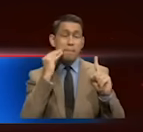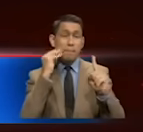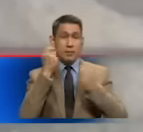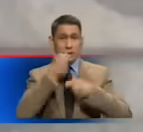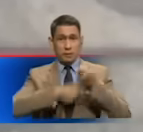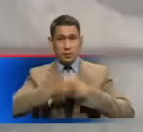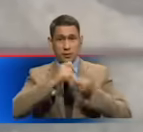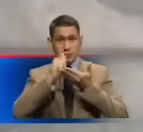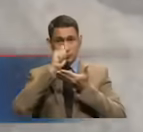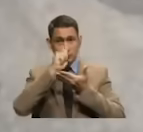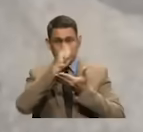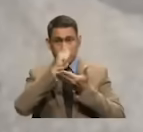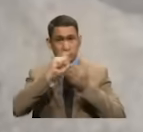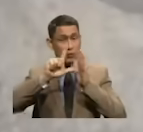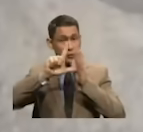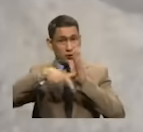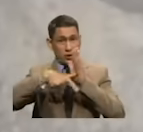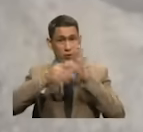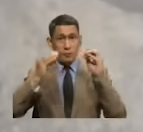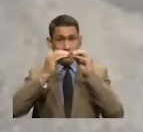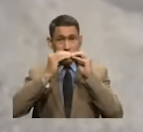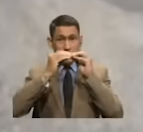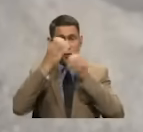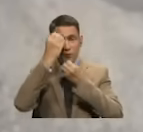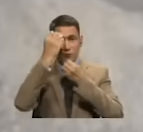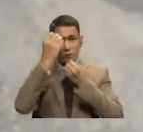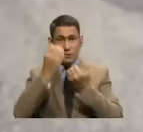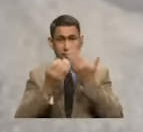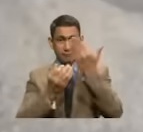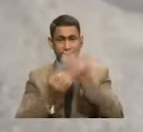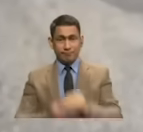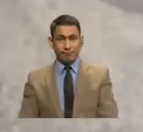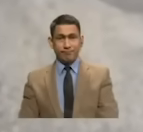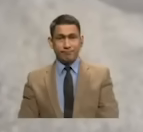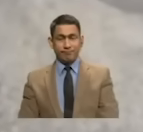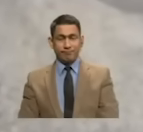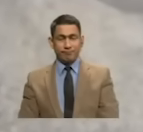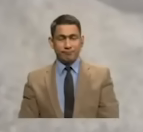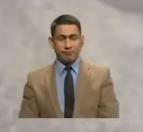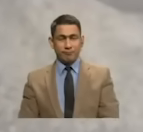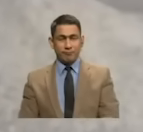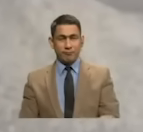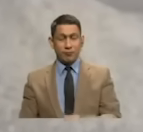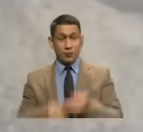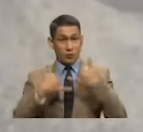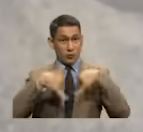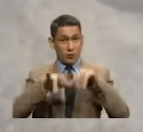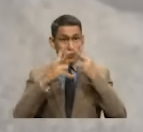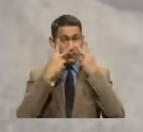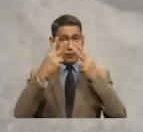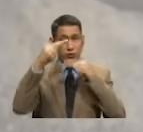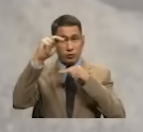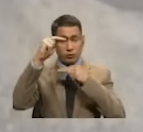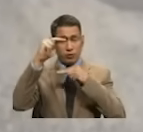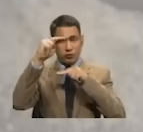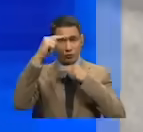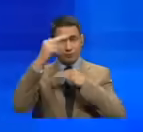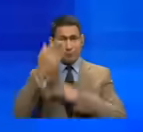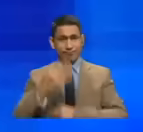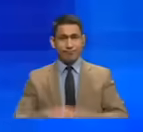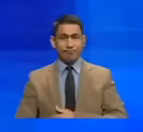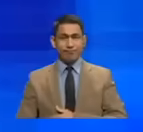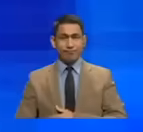Más detalles los vamos a conocer en minutos nada más en esta emisión de El Noticiero. Manténgase en nuestra sintonía.